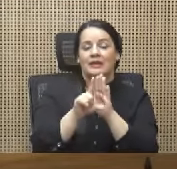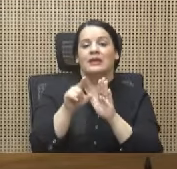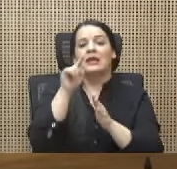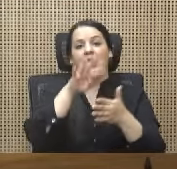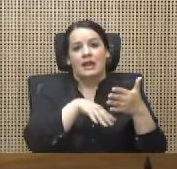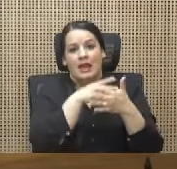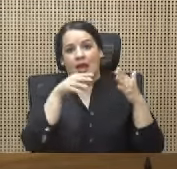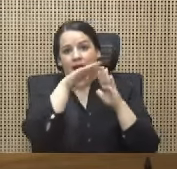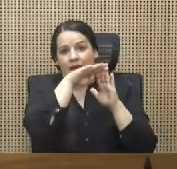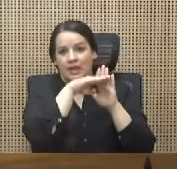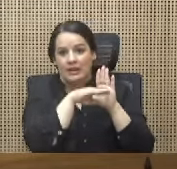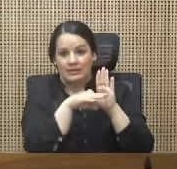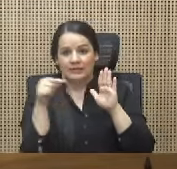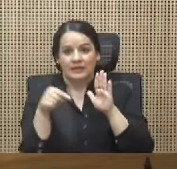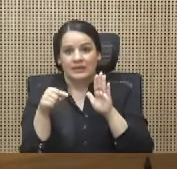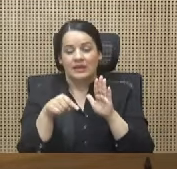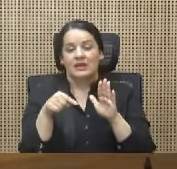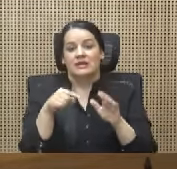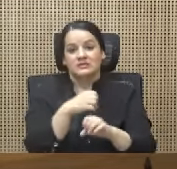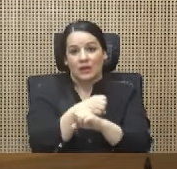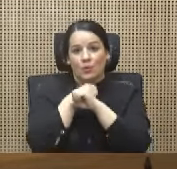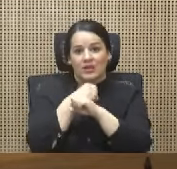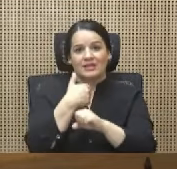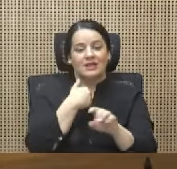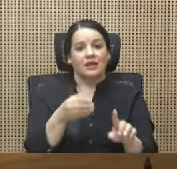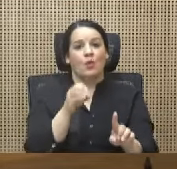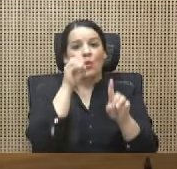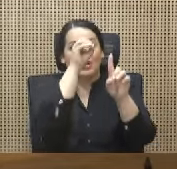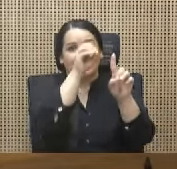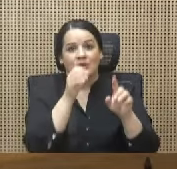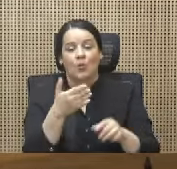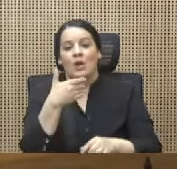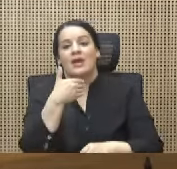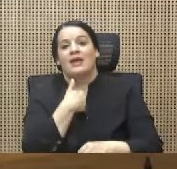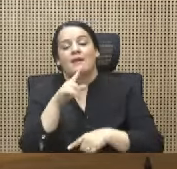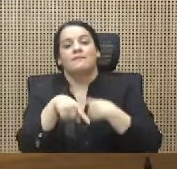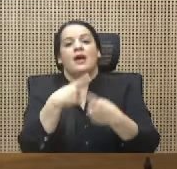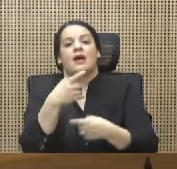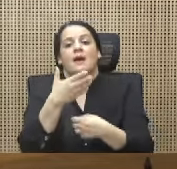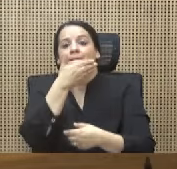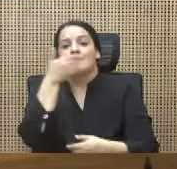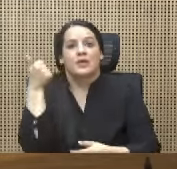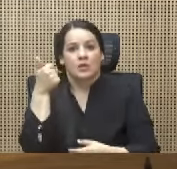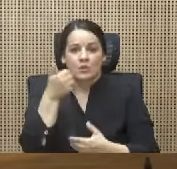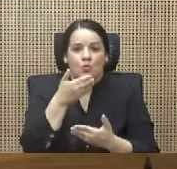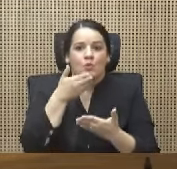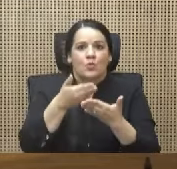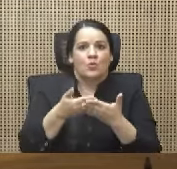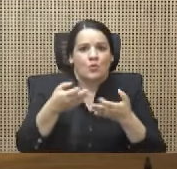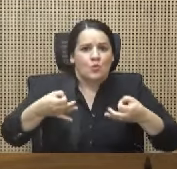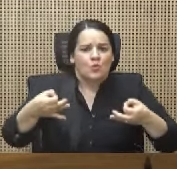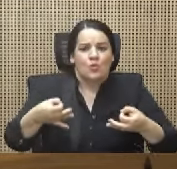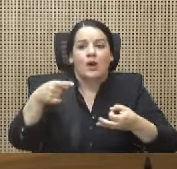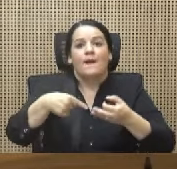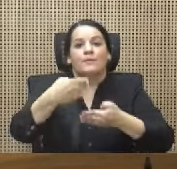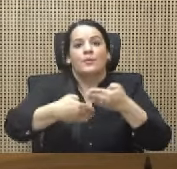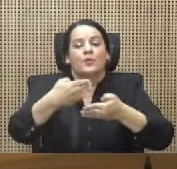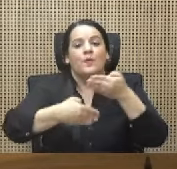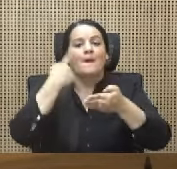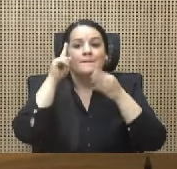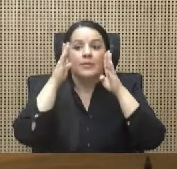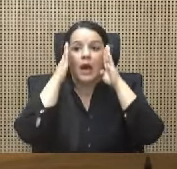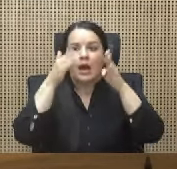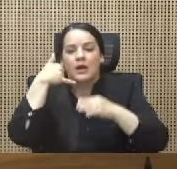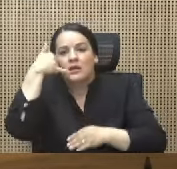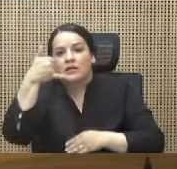agenda de seguridad, que tiene por objetivo que sea más eficaz el proceso para intervenir